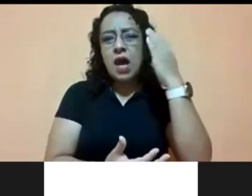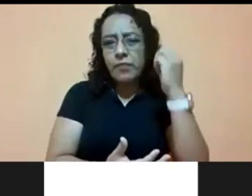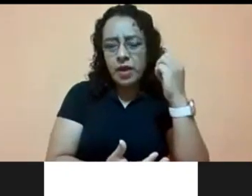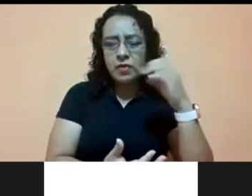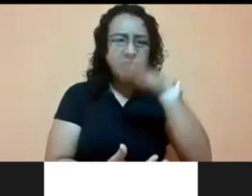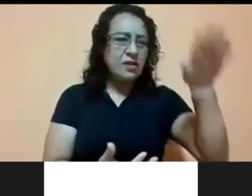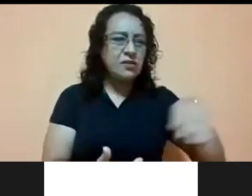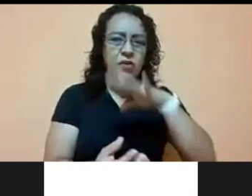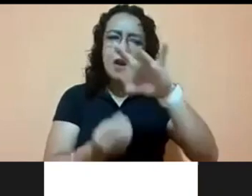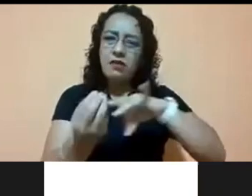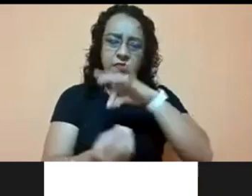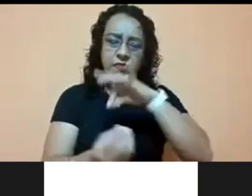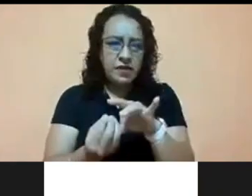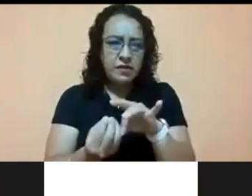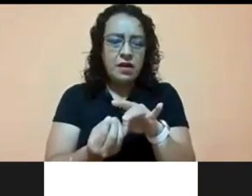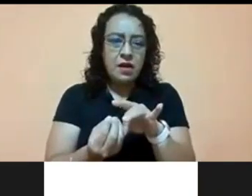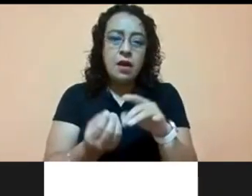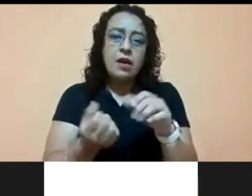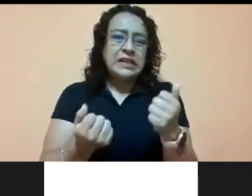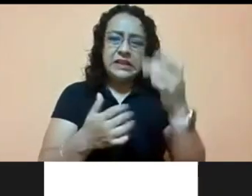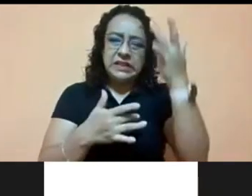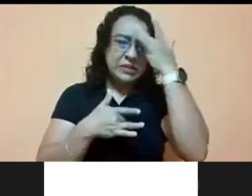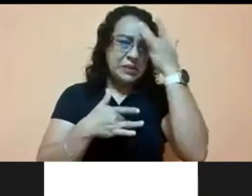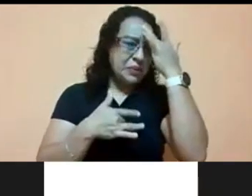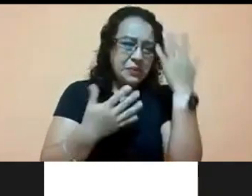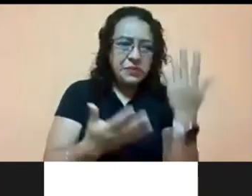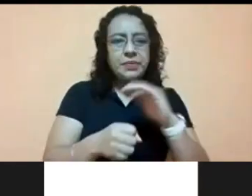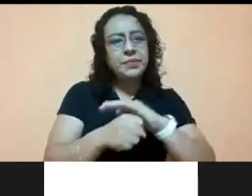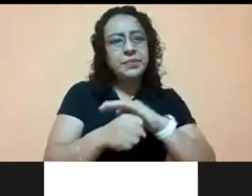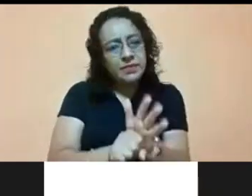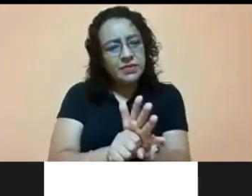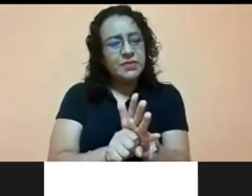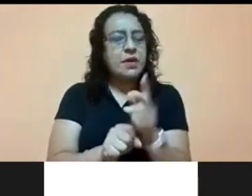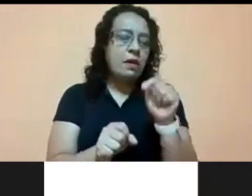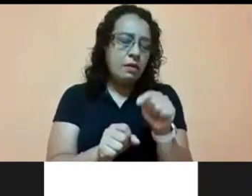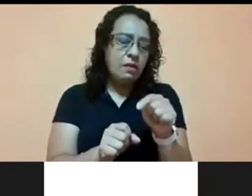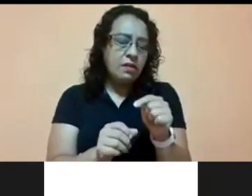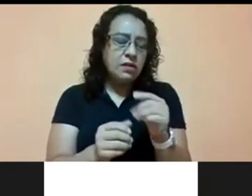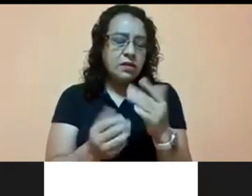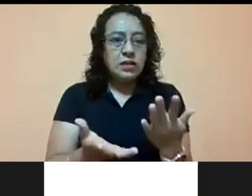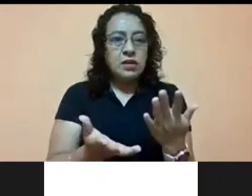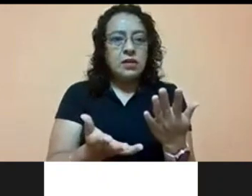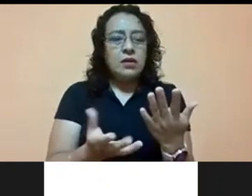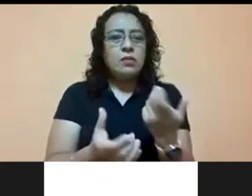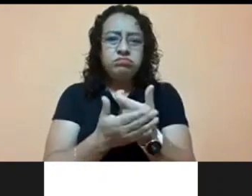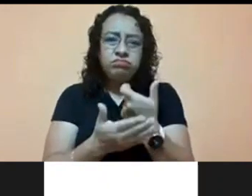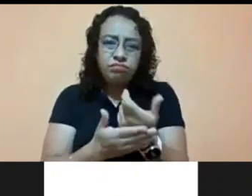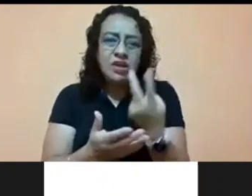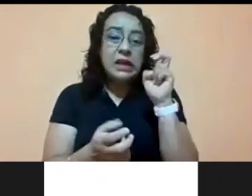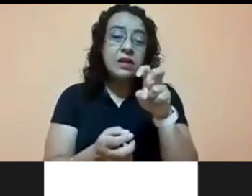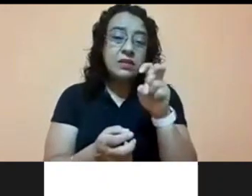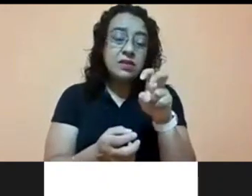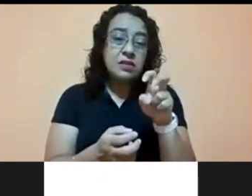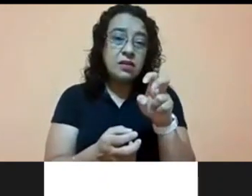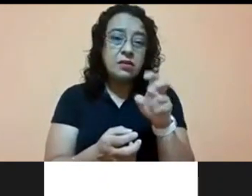están pasando por alguna enfermedad de la pandemia o cualquier situación situación financiera, que tú seas el